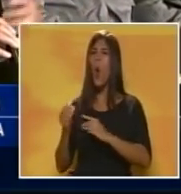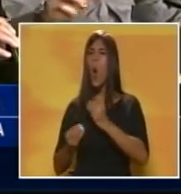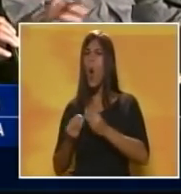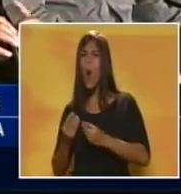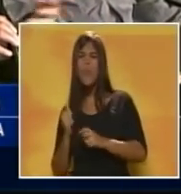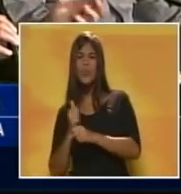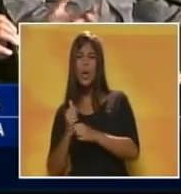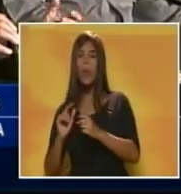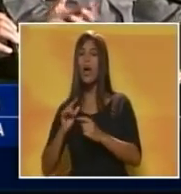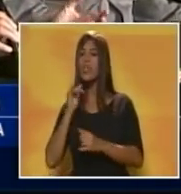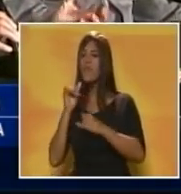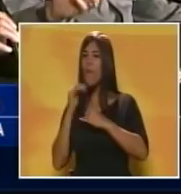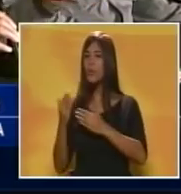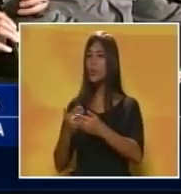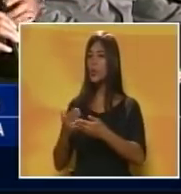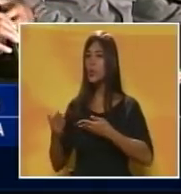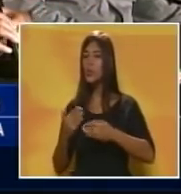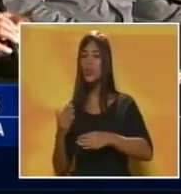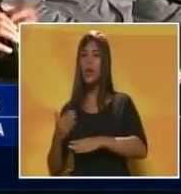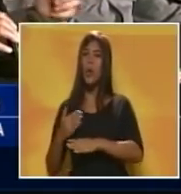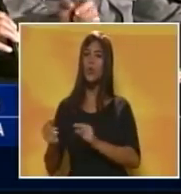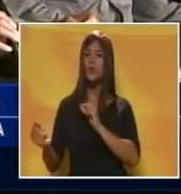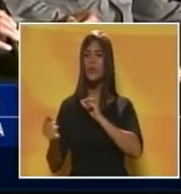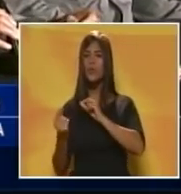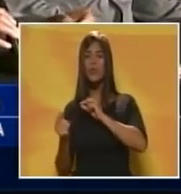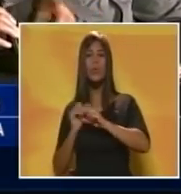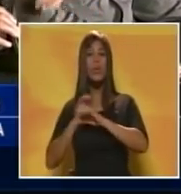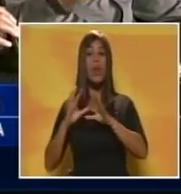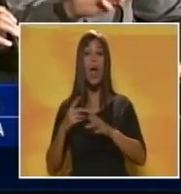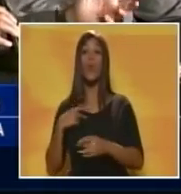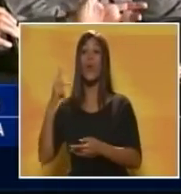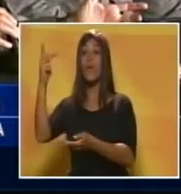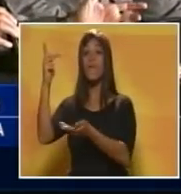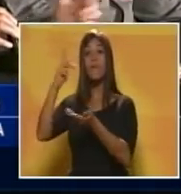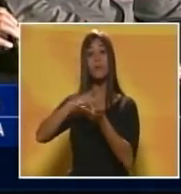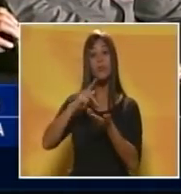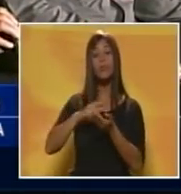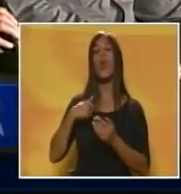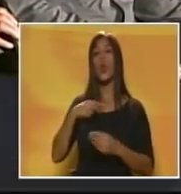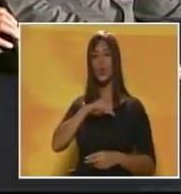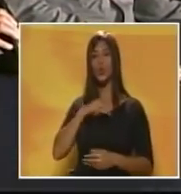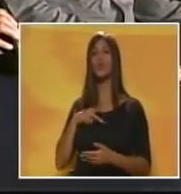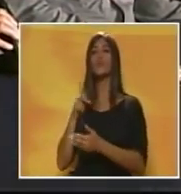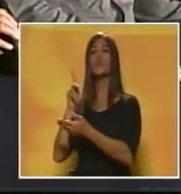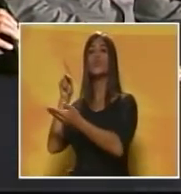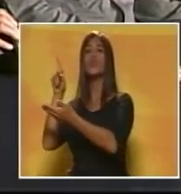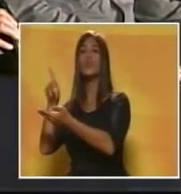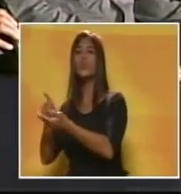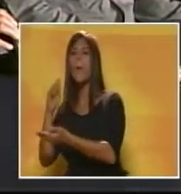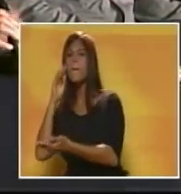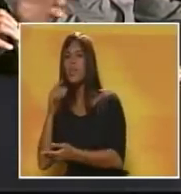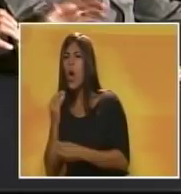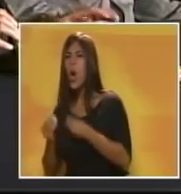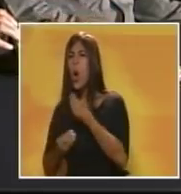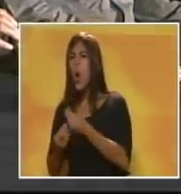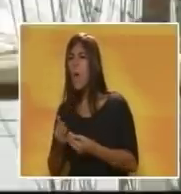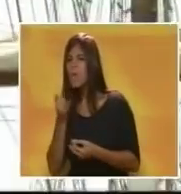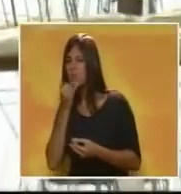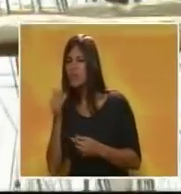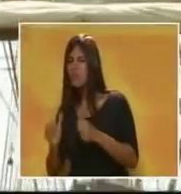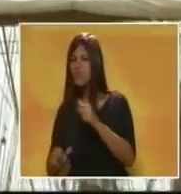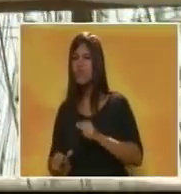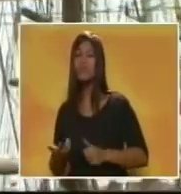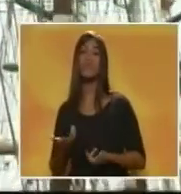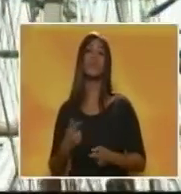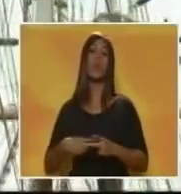y hay intercambio de información. Ellos visitan nuestro buque, nosotros visitamos las academias de militares que ellos tienen, etcétera, etcétera. Entonces,